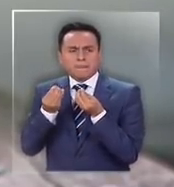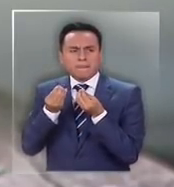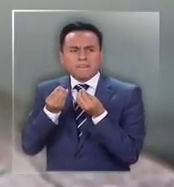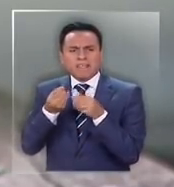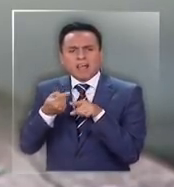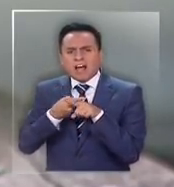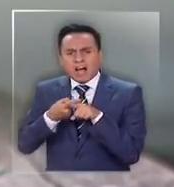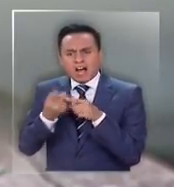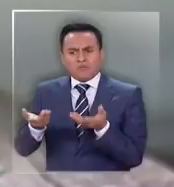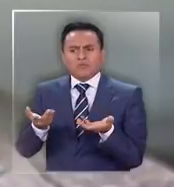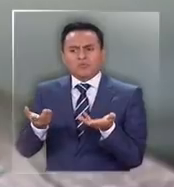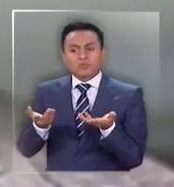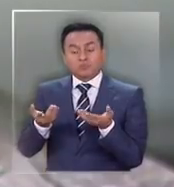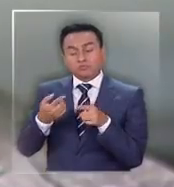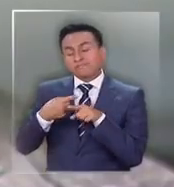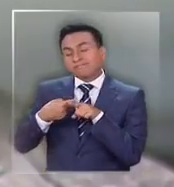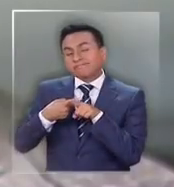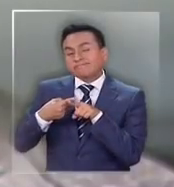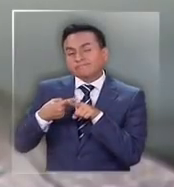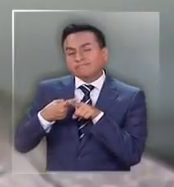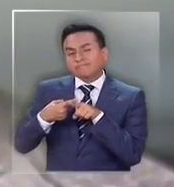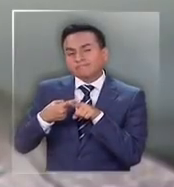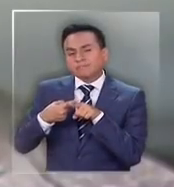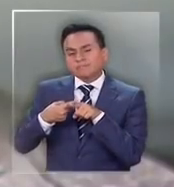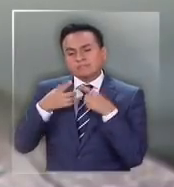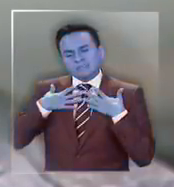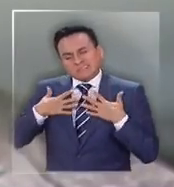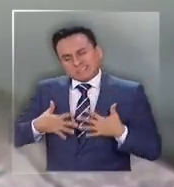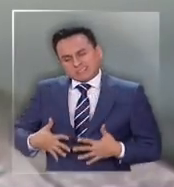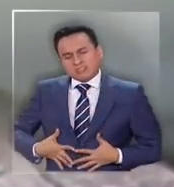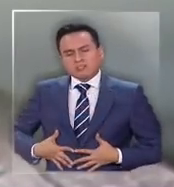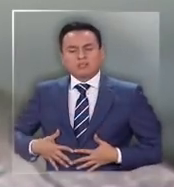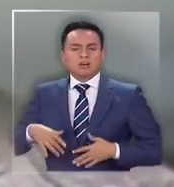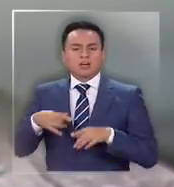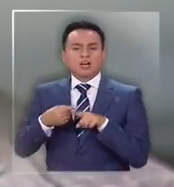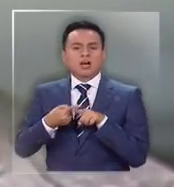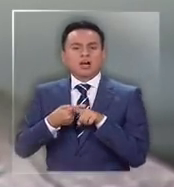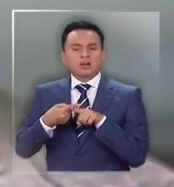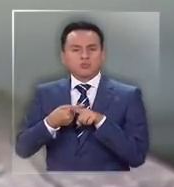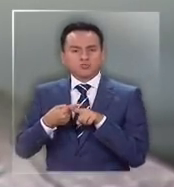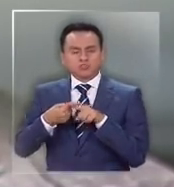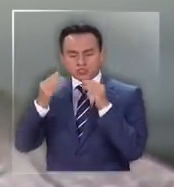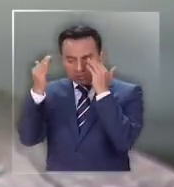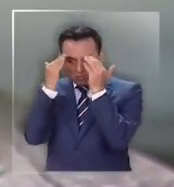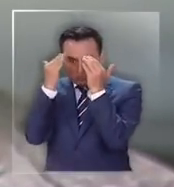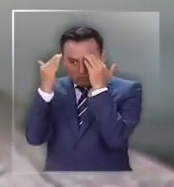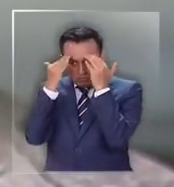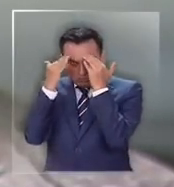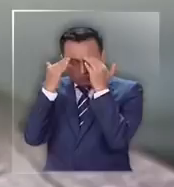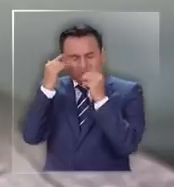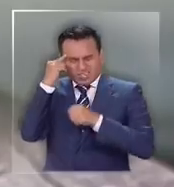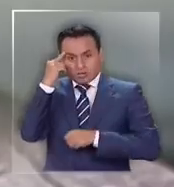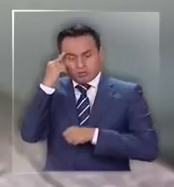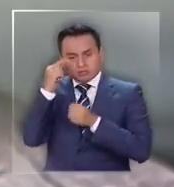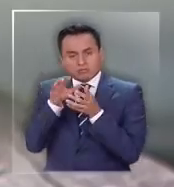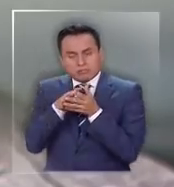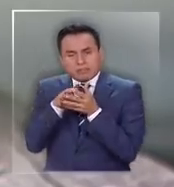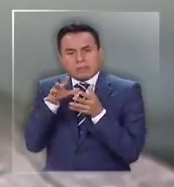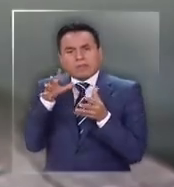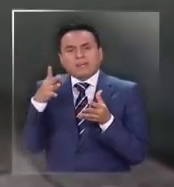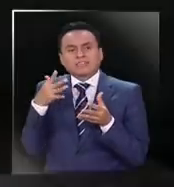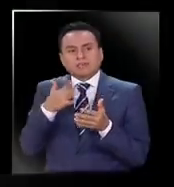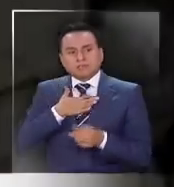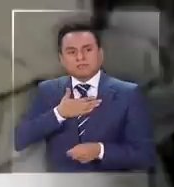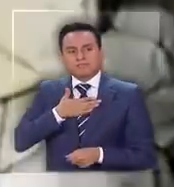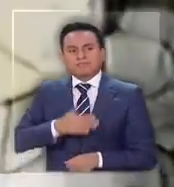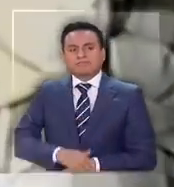de abuso, abuso físico y abuso psicológico, que yo creo que fue lo que más me pasó